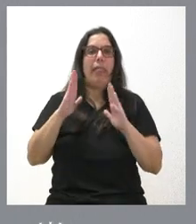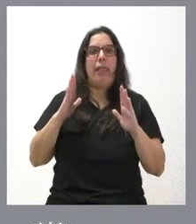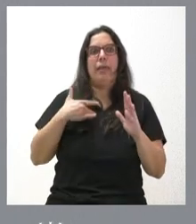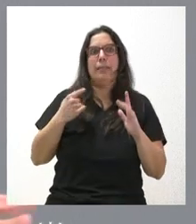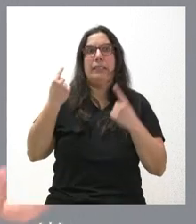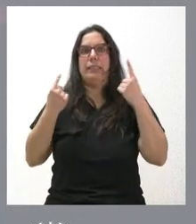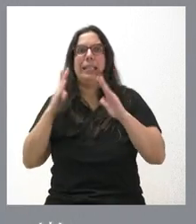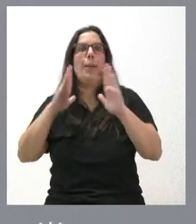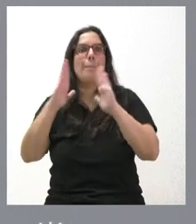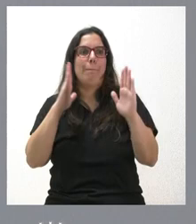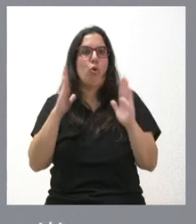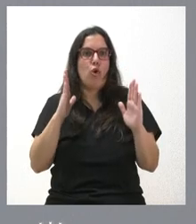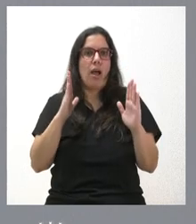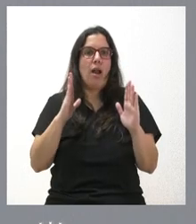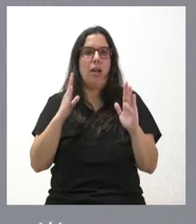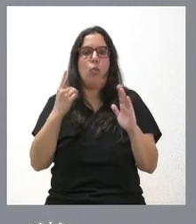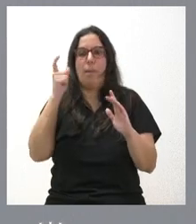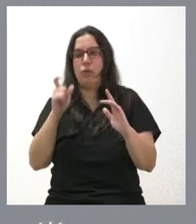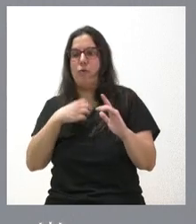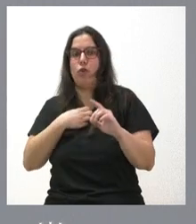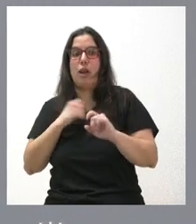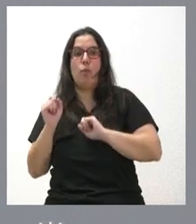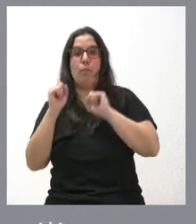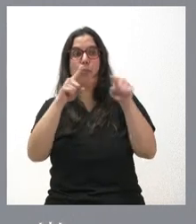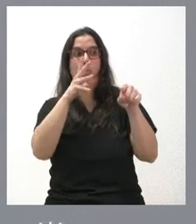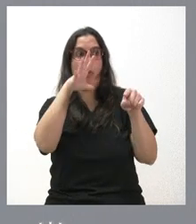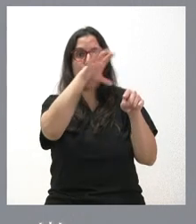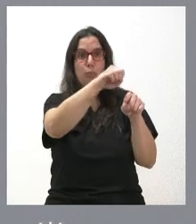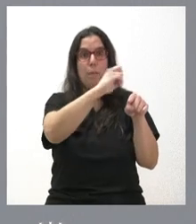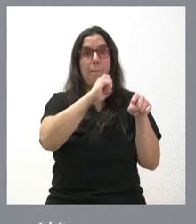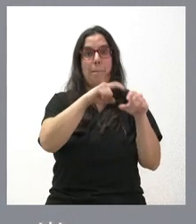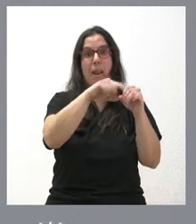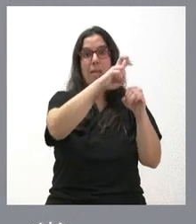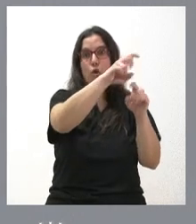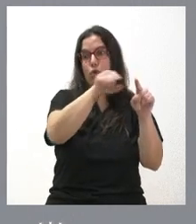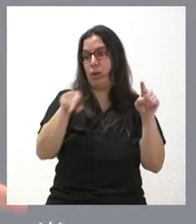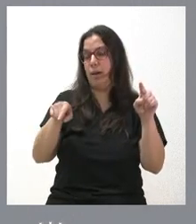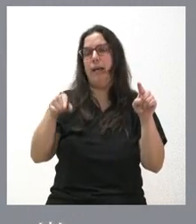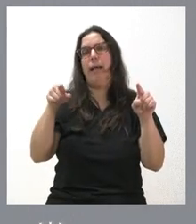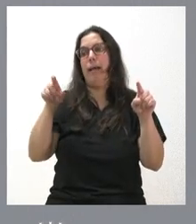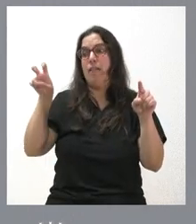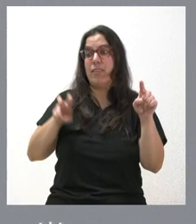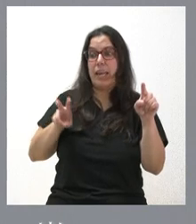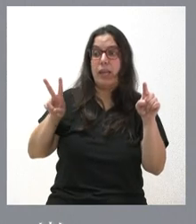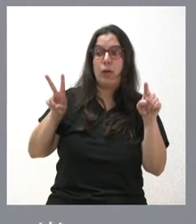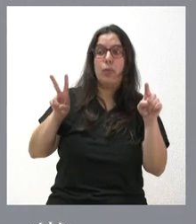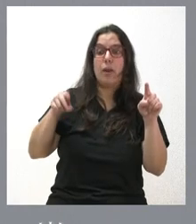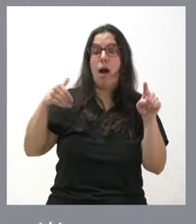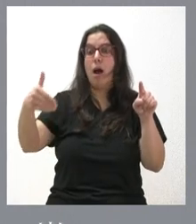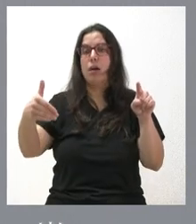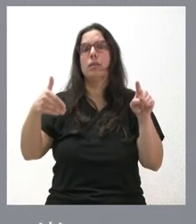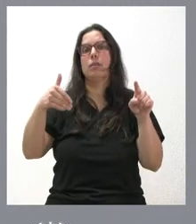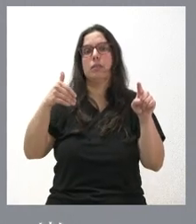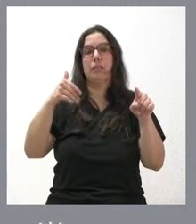temporal entre que el funcionario abandona el puesto de trabajo hacia Aquel que la ha elegido y este que viene el nuevo interino y lo